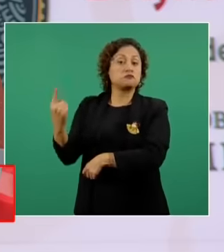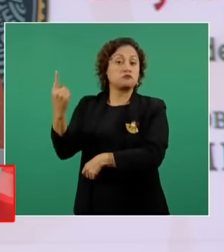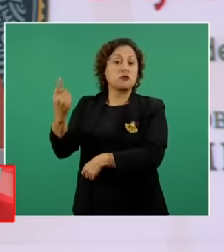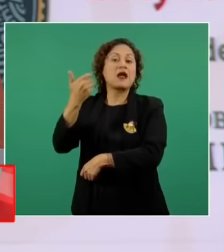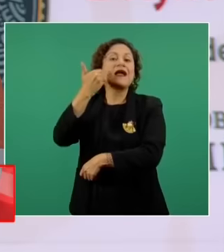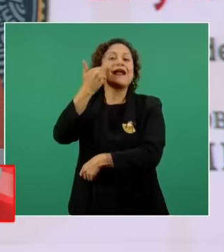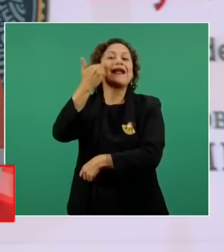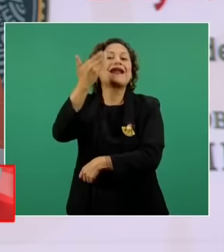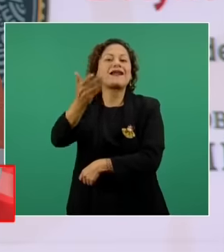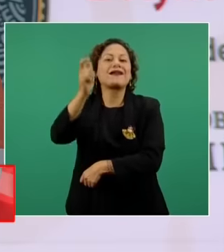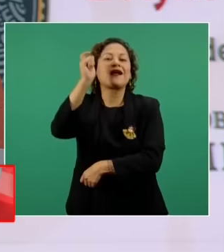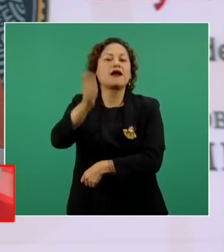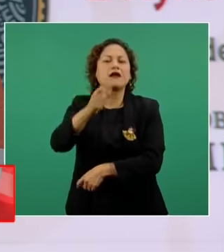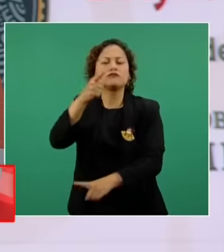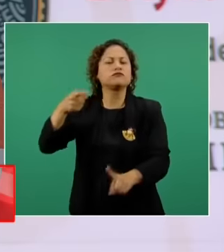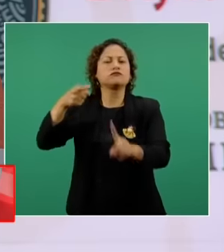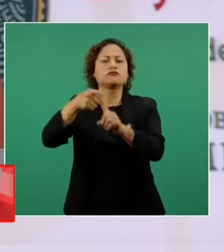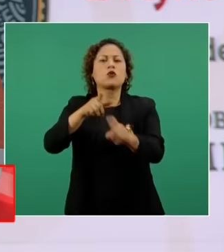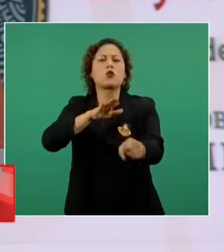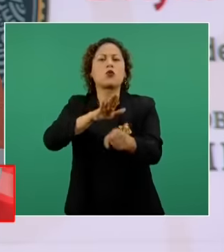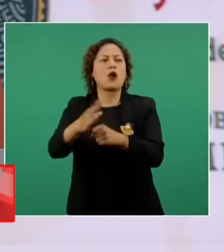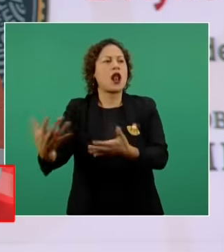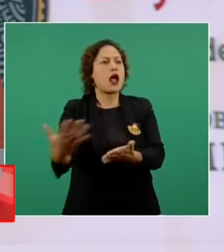diadema imperial.